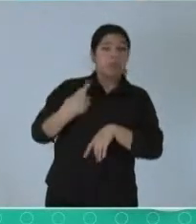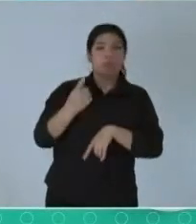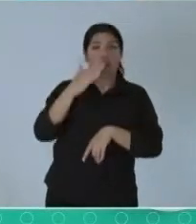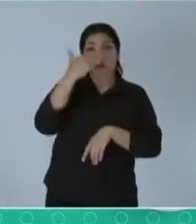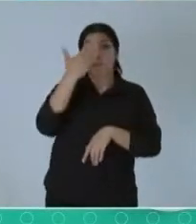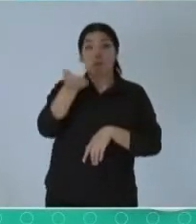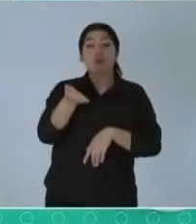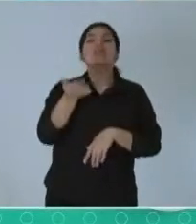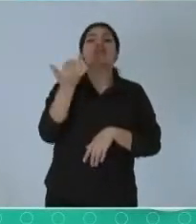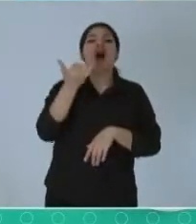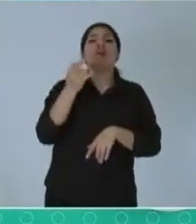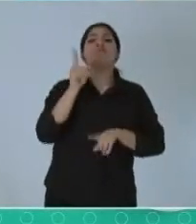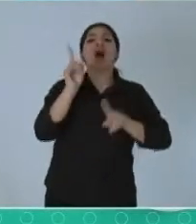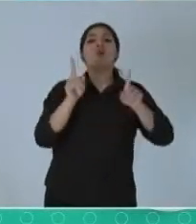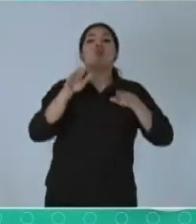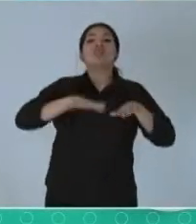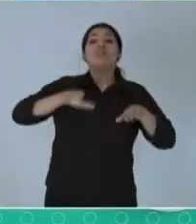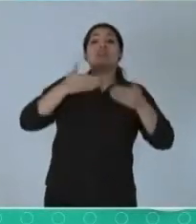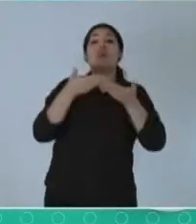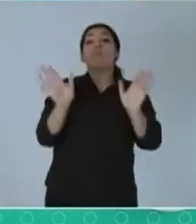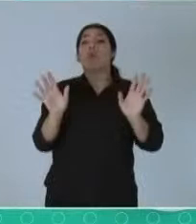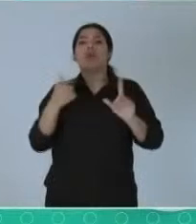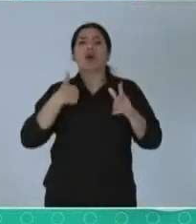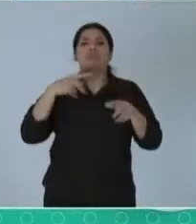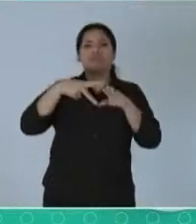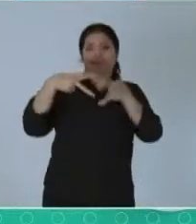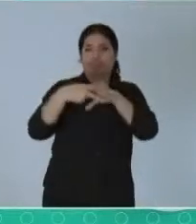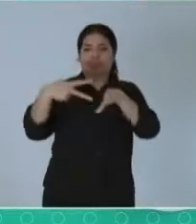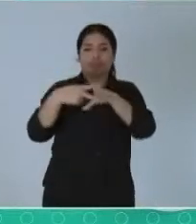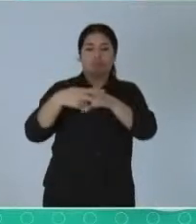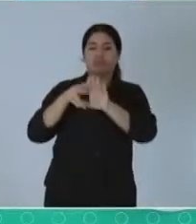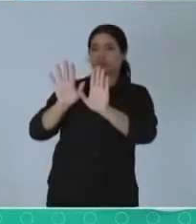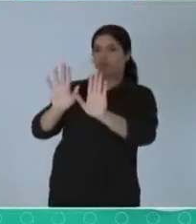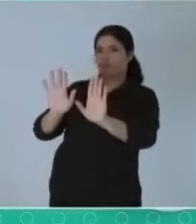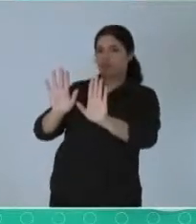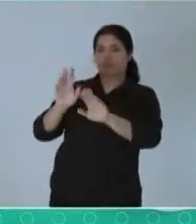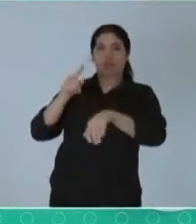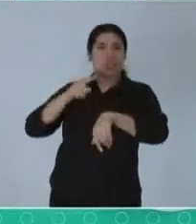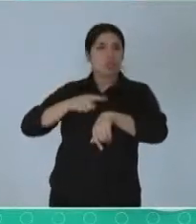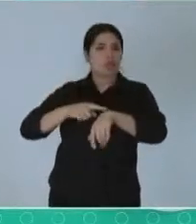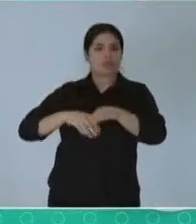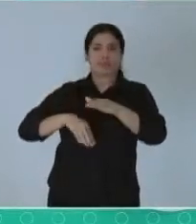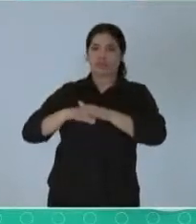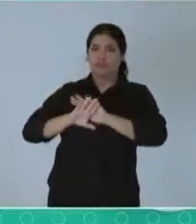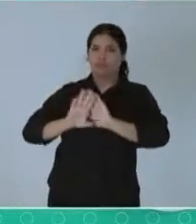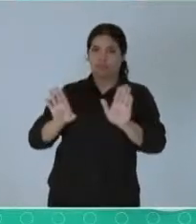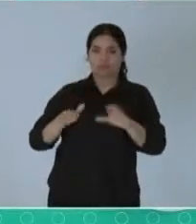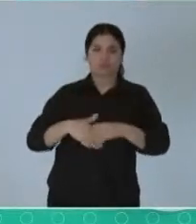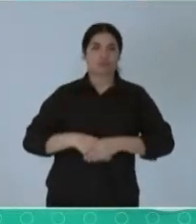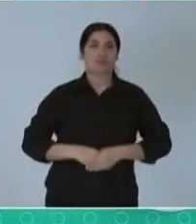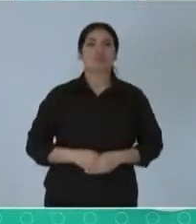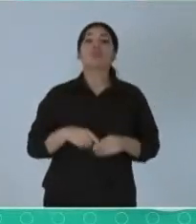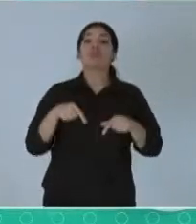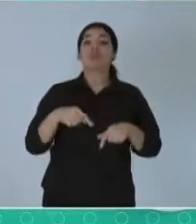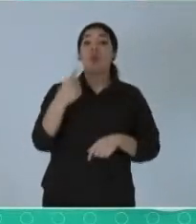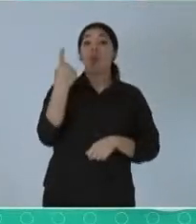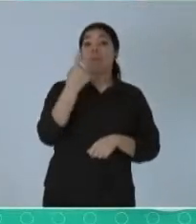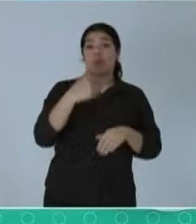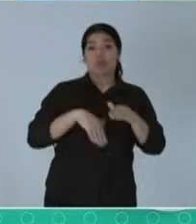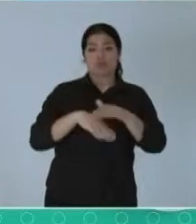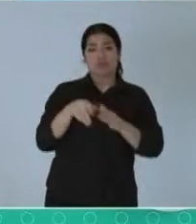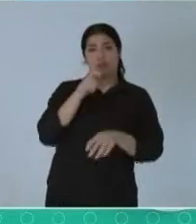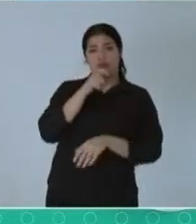los espacios públicos desconociendo nu autoridad Gracias candidata a su tiempo para preguntar se agotó ahora Carolina finardi tiene un minuto para